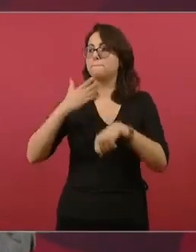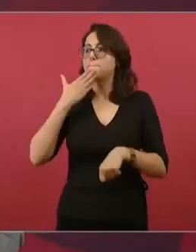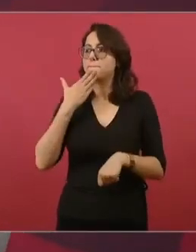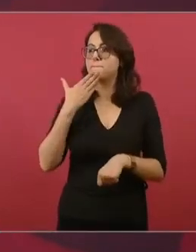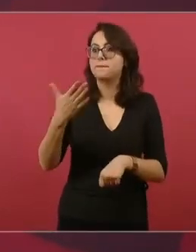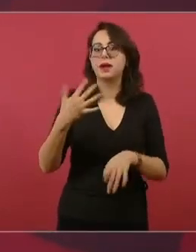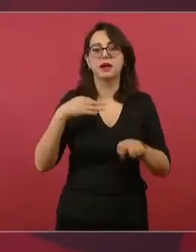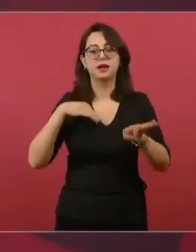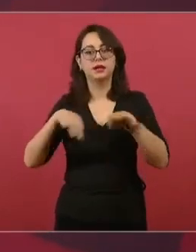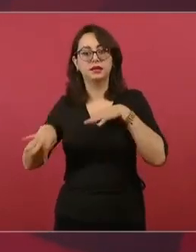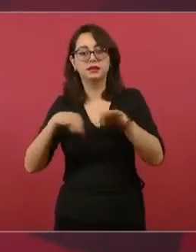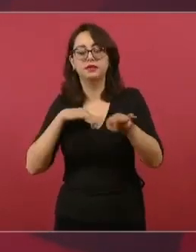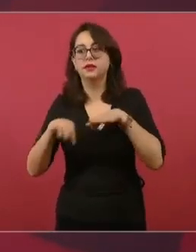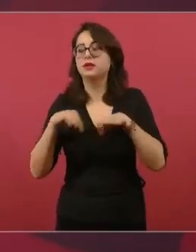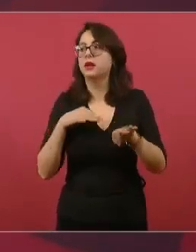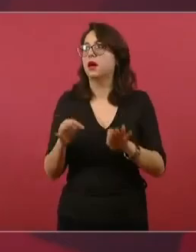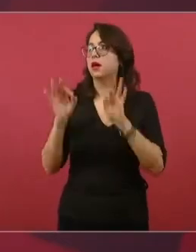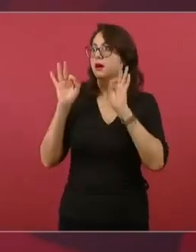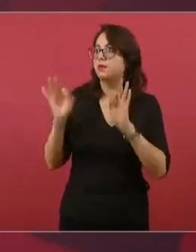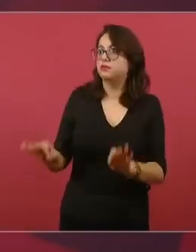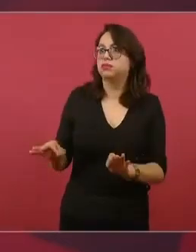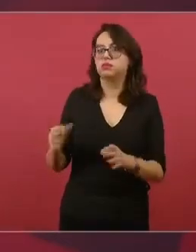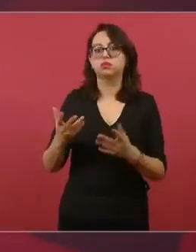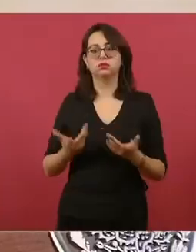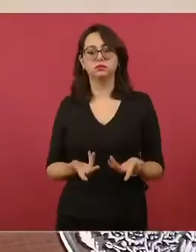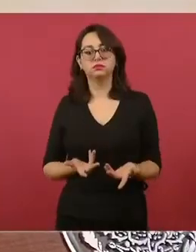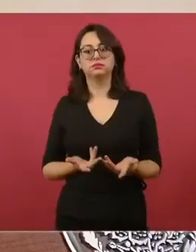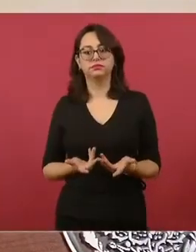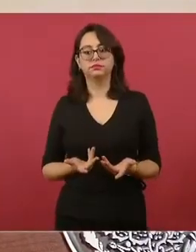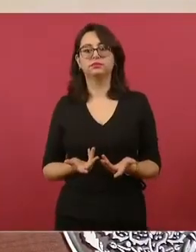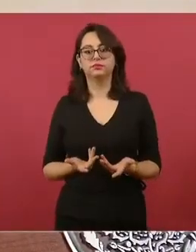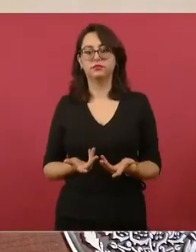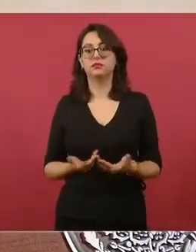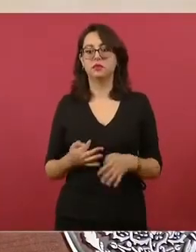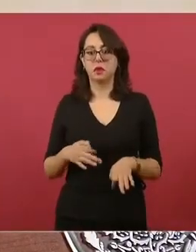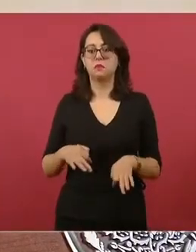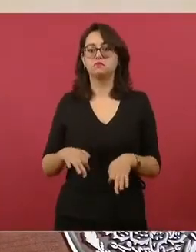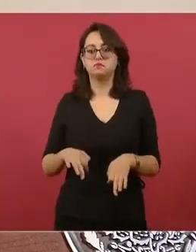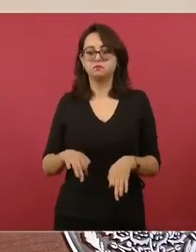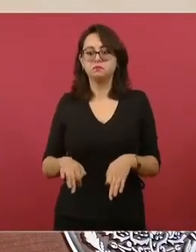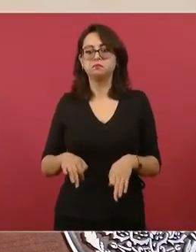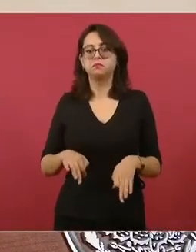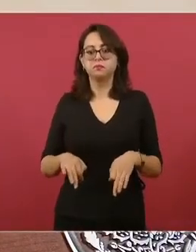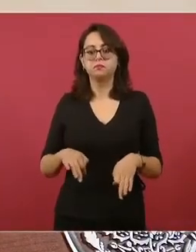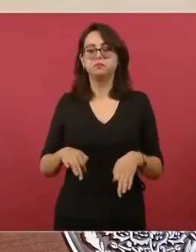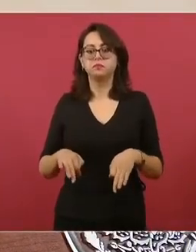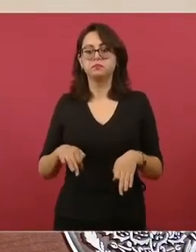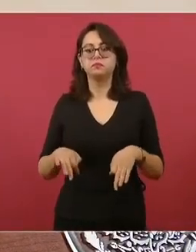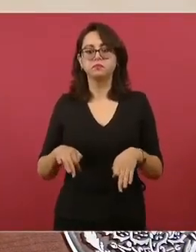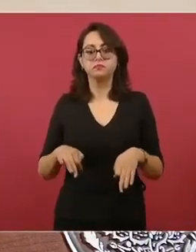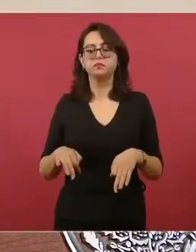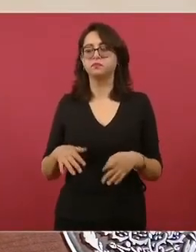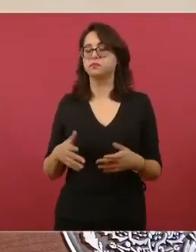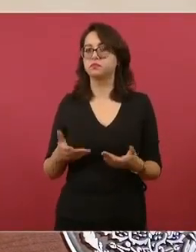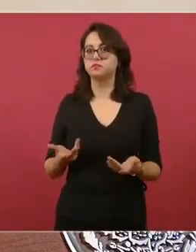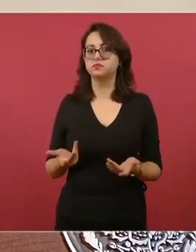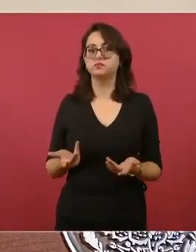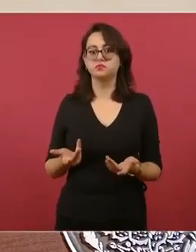están cumpliendo en tiempo, en forma. Se está trabajando